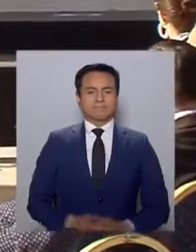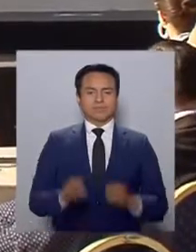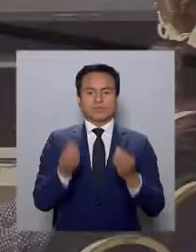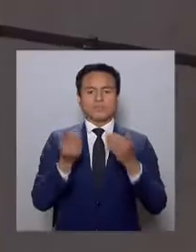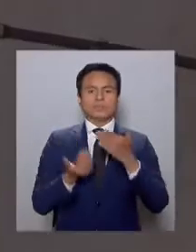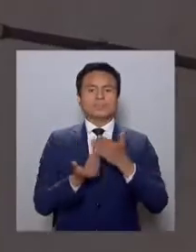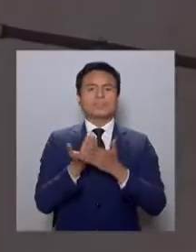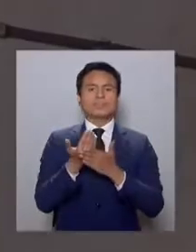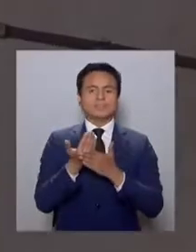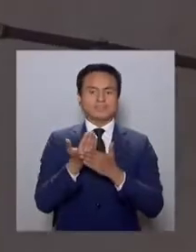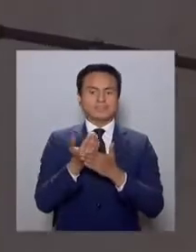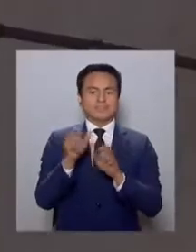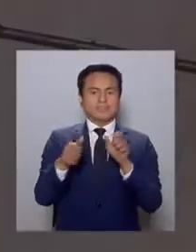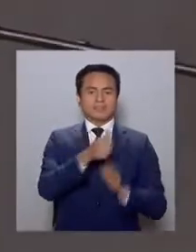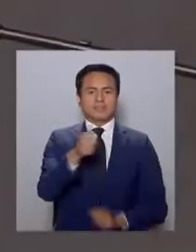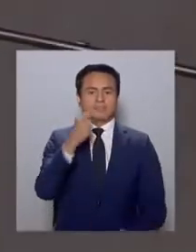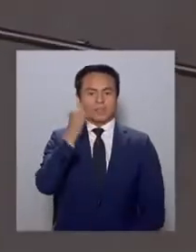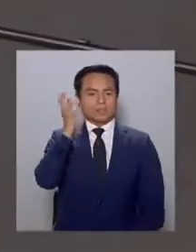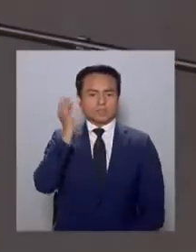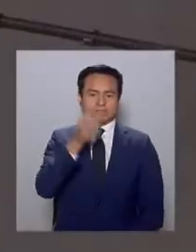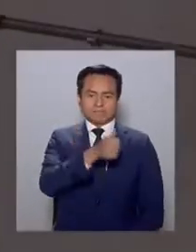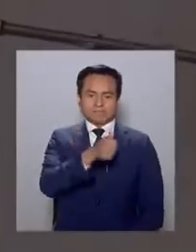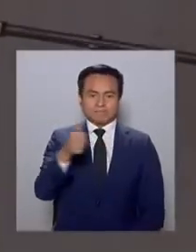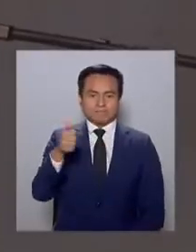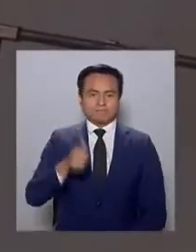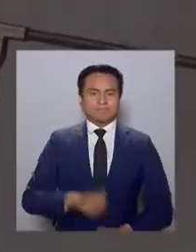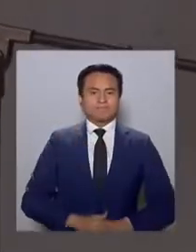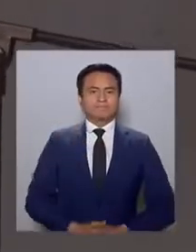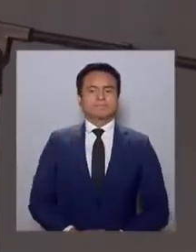Días a todas y a todos.